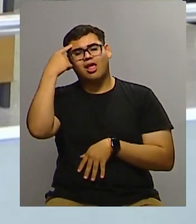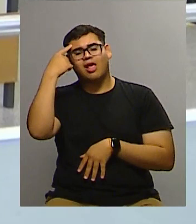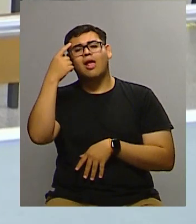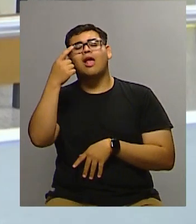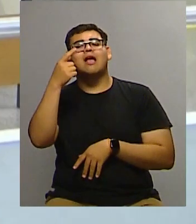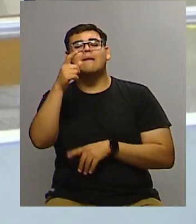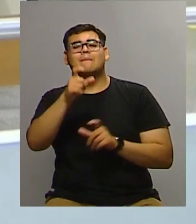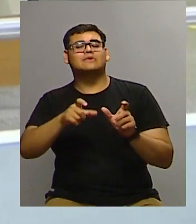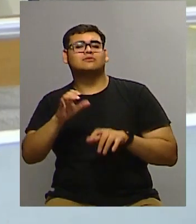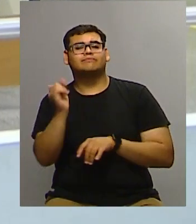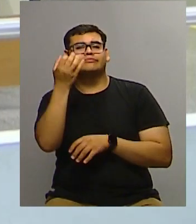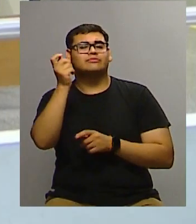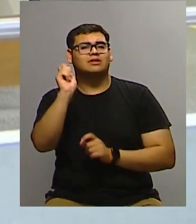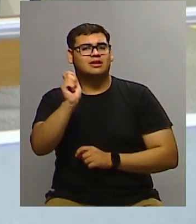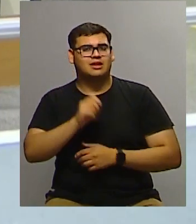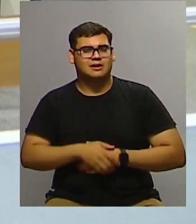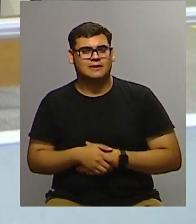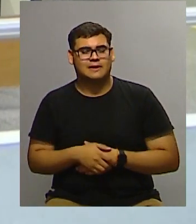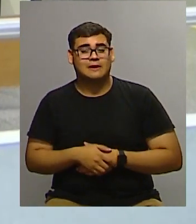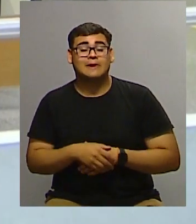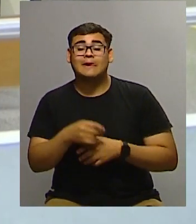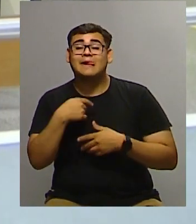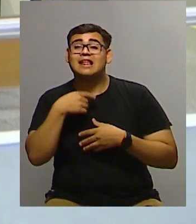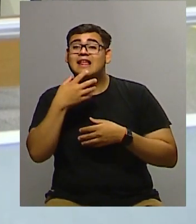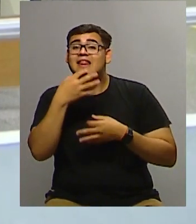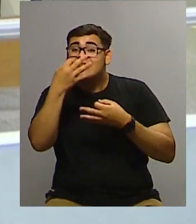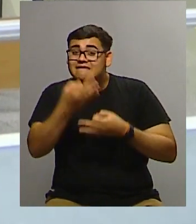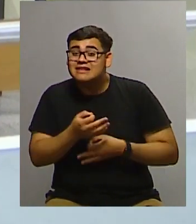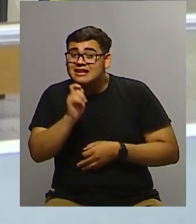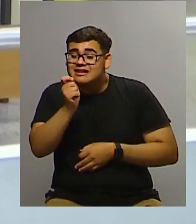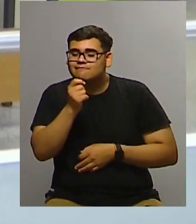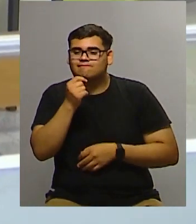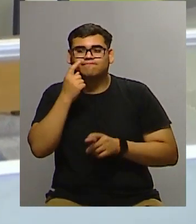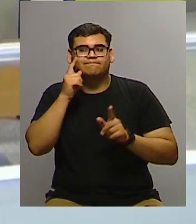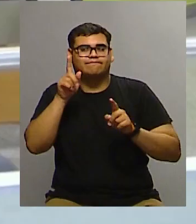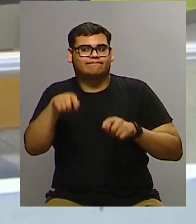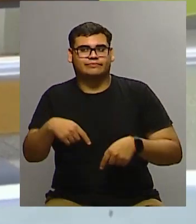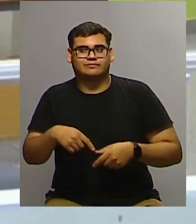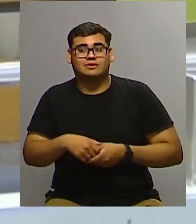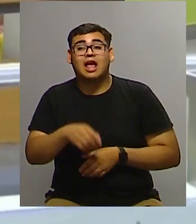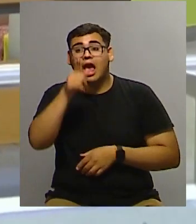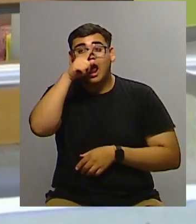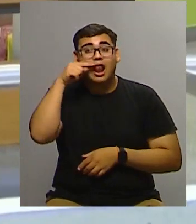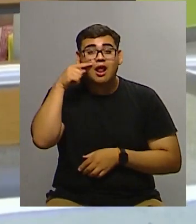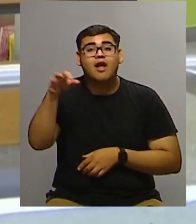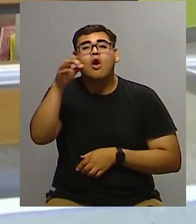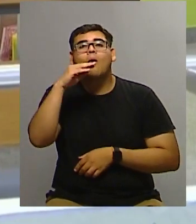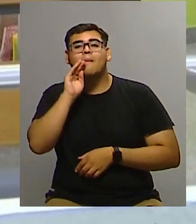Digo... Y es difícil para mí saber quién puede ser el beneficiario. ¿Alberto o Massa? No